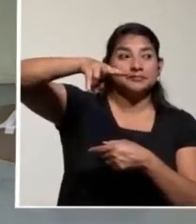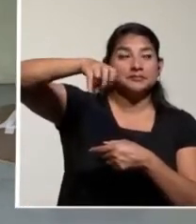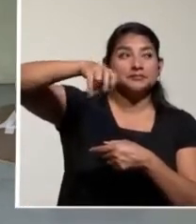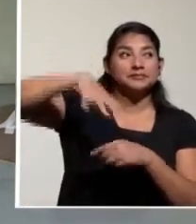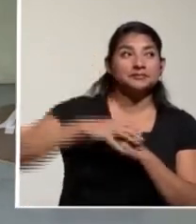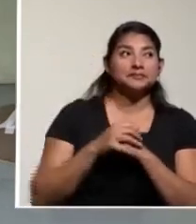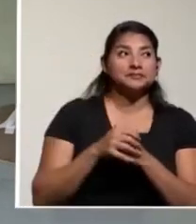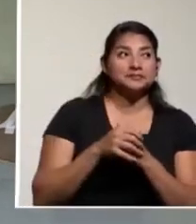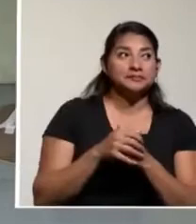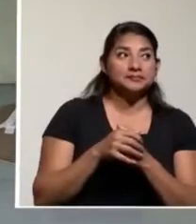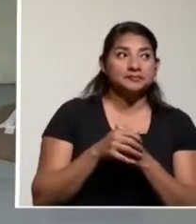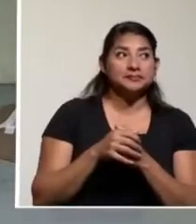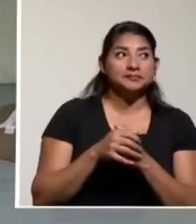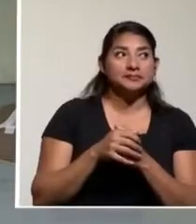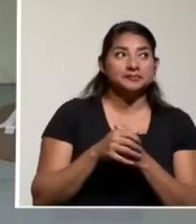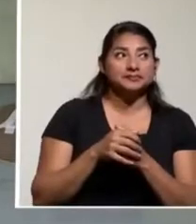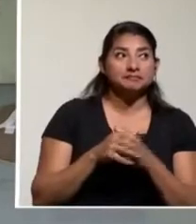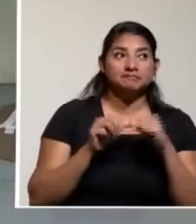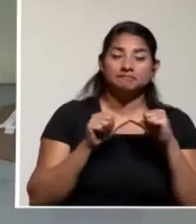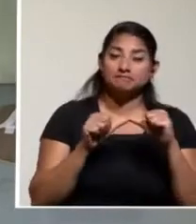Eso.